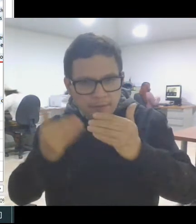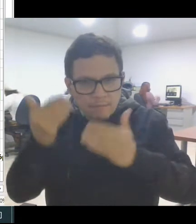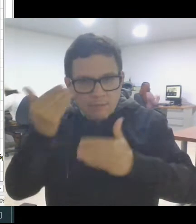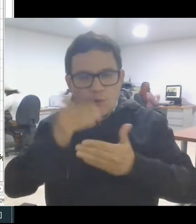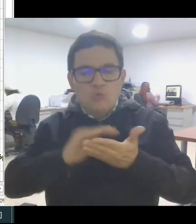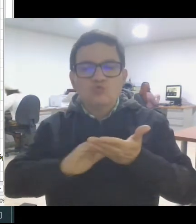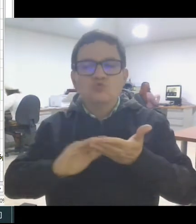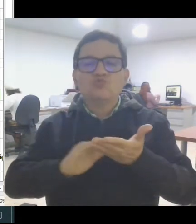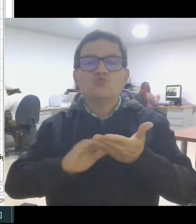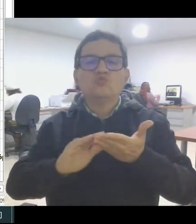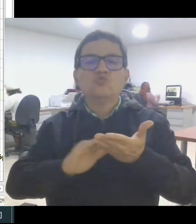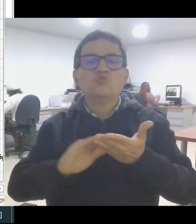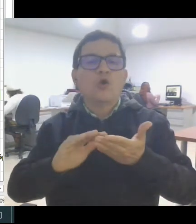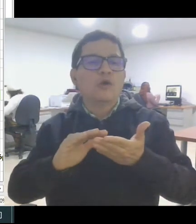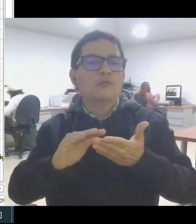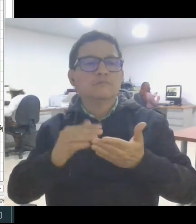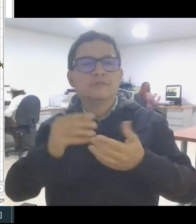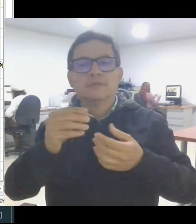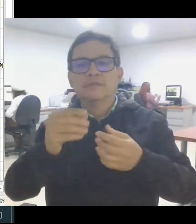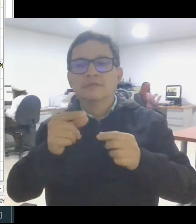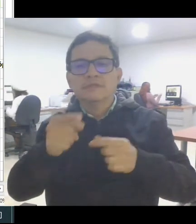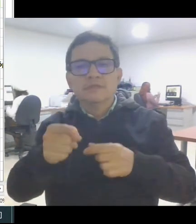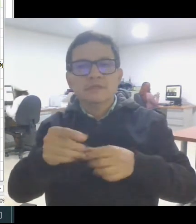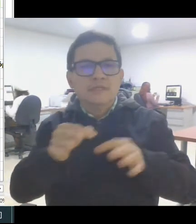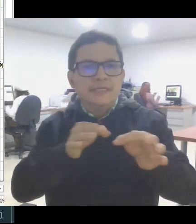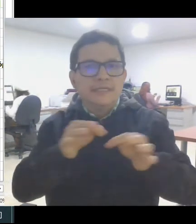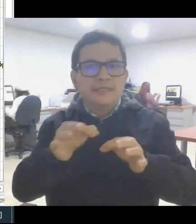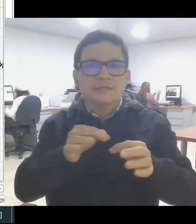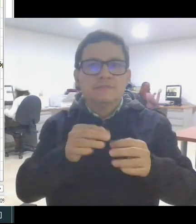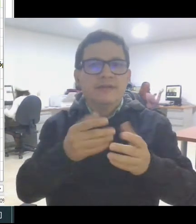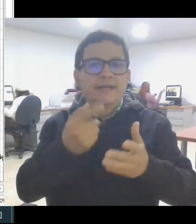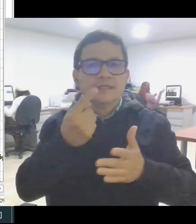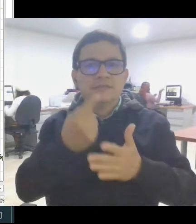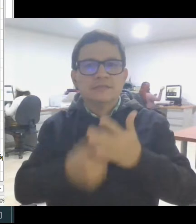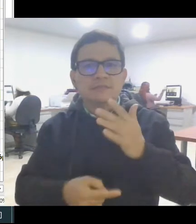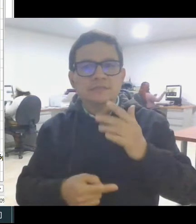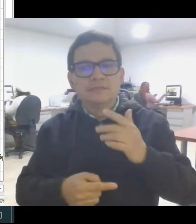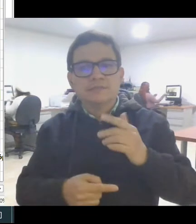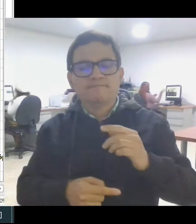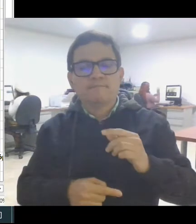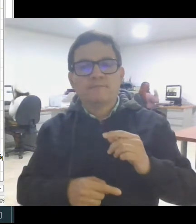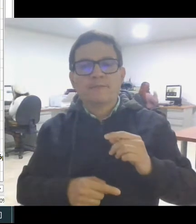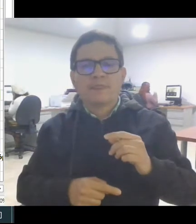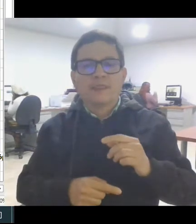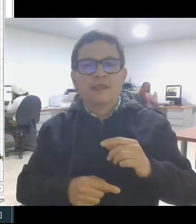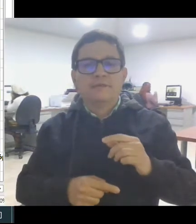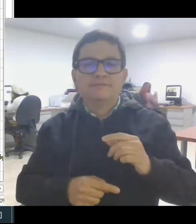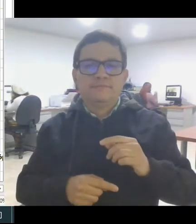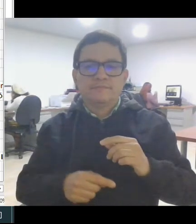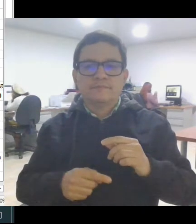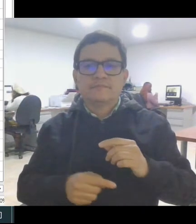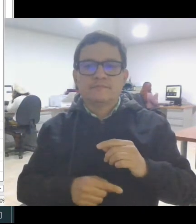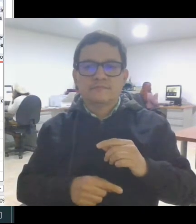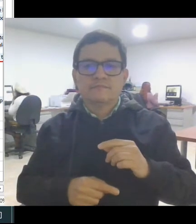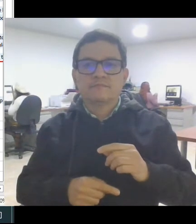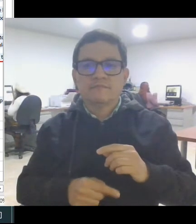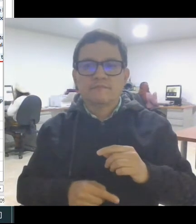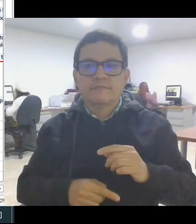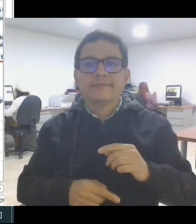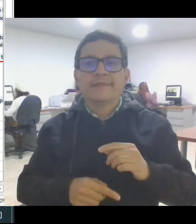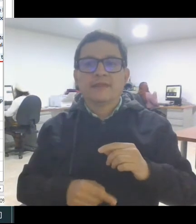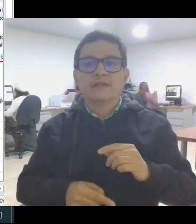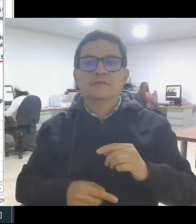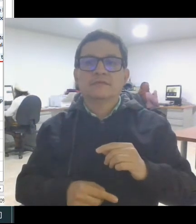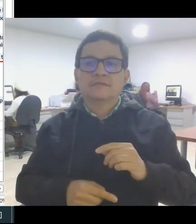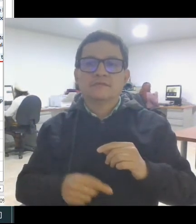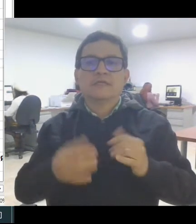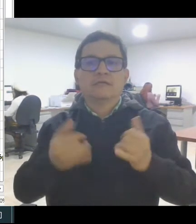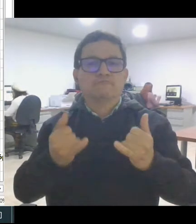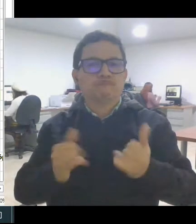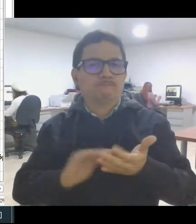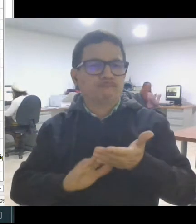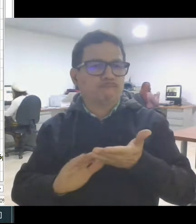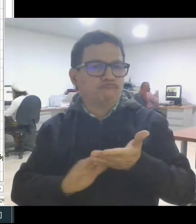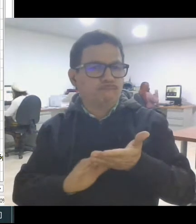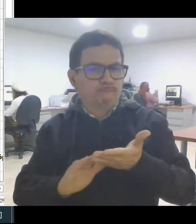solución y la explicación a través de dos fases que nos pide este ejercicio para su